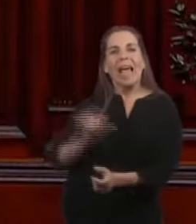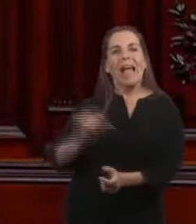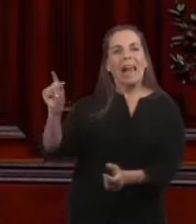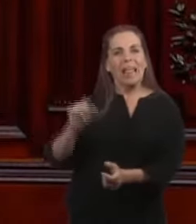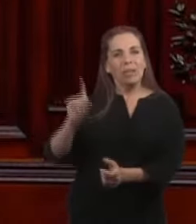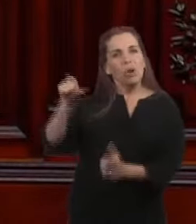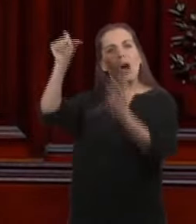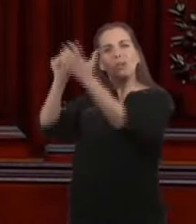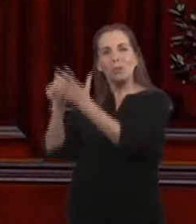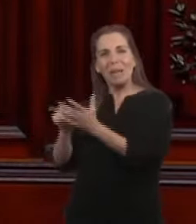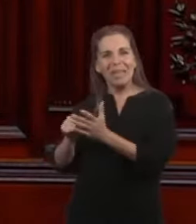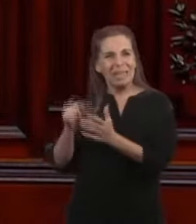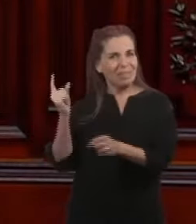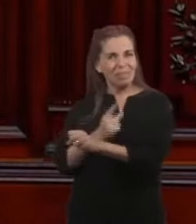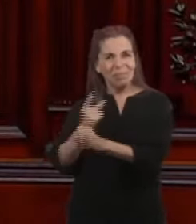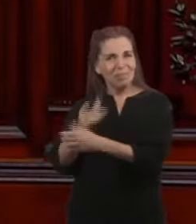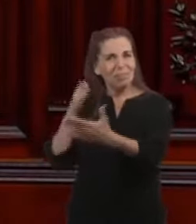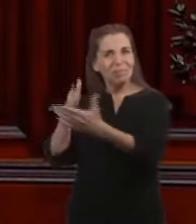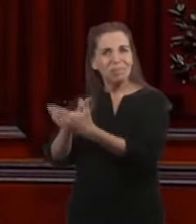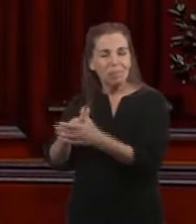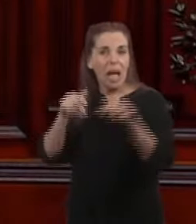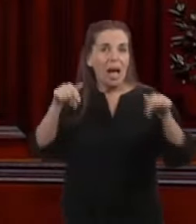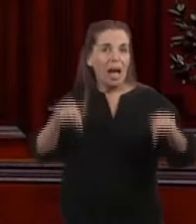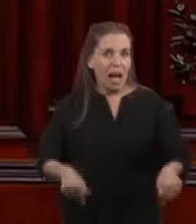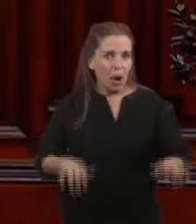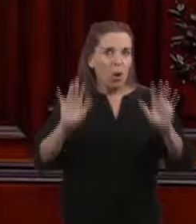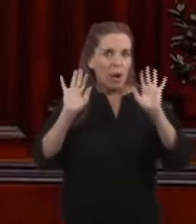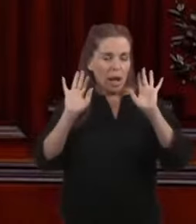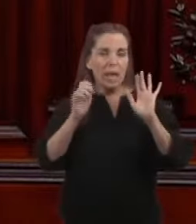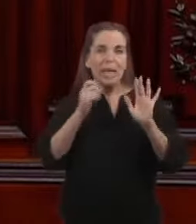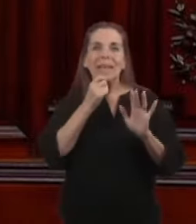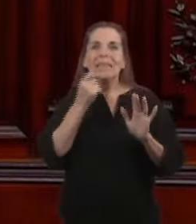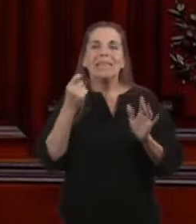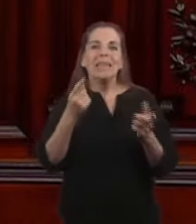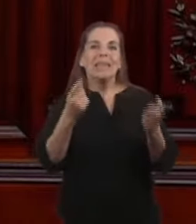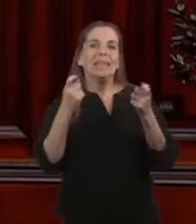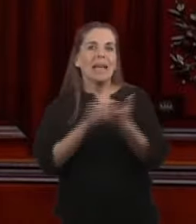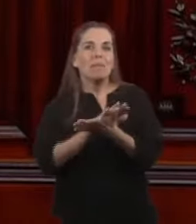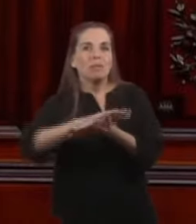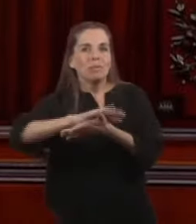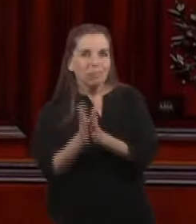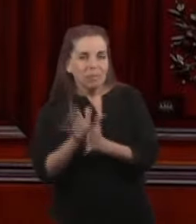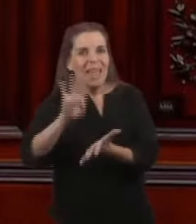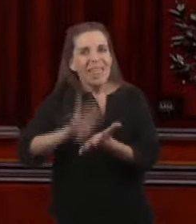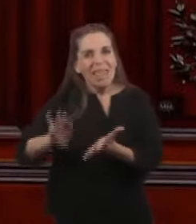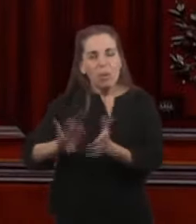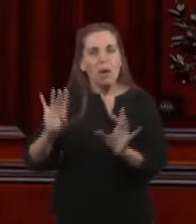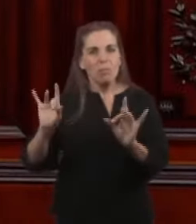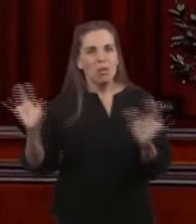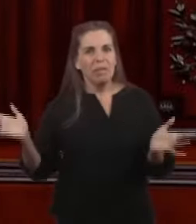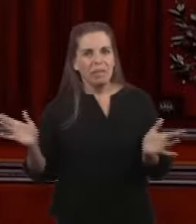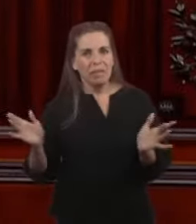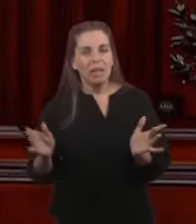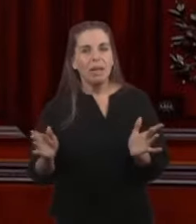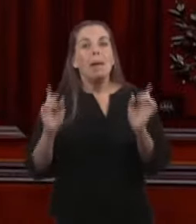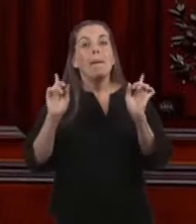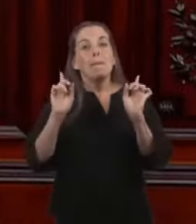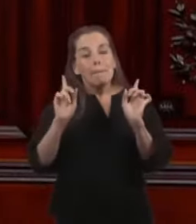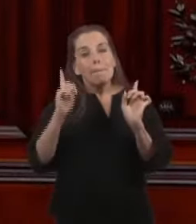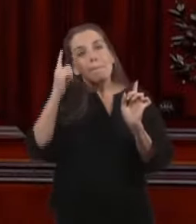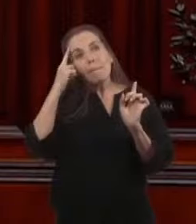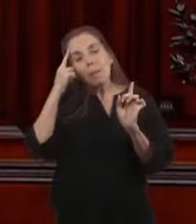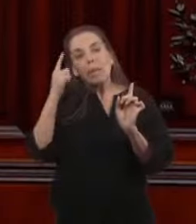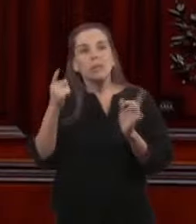inhabilita cualquier tipo de endeudamiento Aún si fuera de cuando en realidad nunca lo es y cuando esa alternativa se